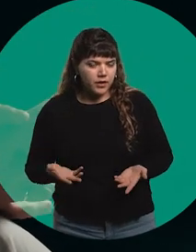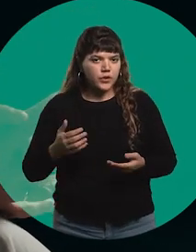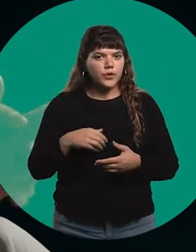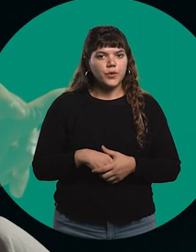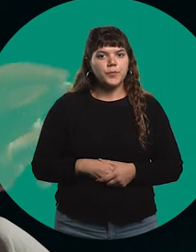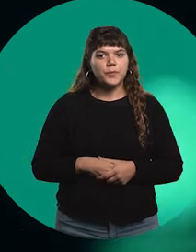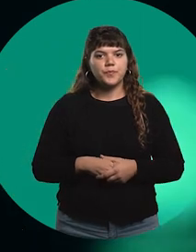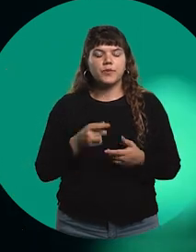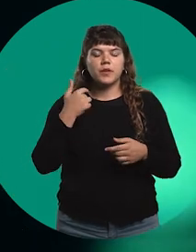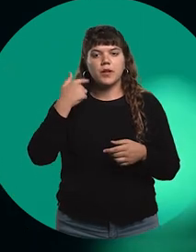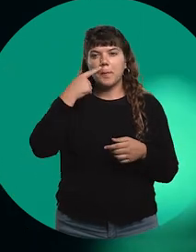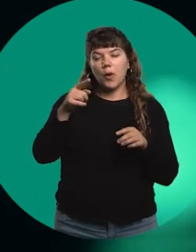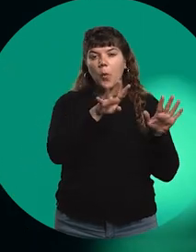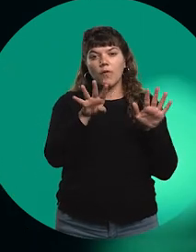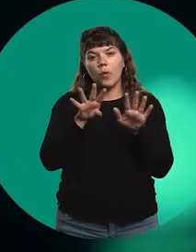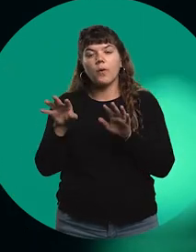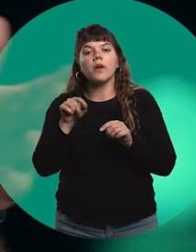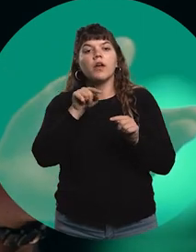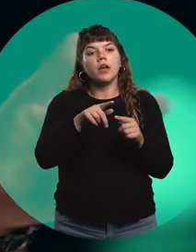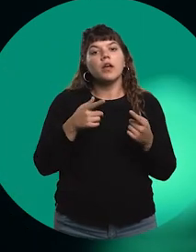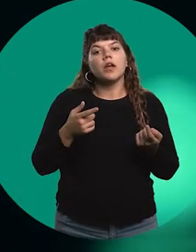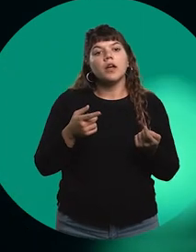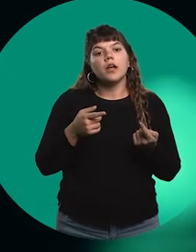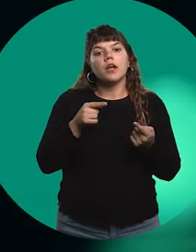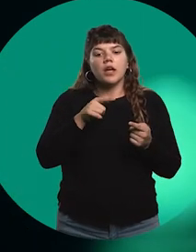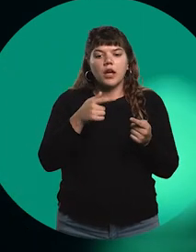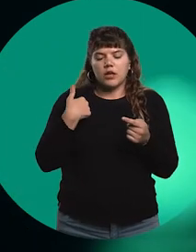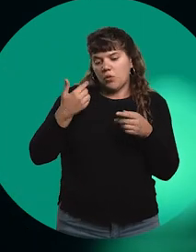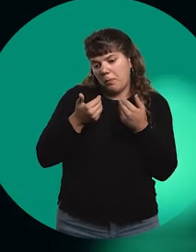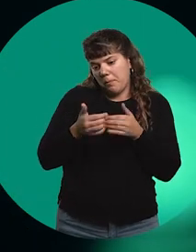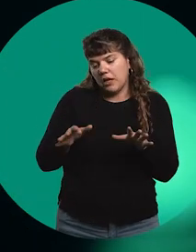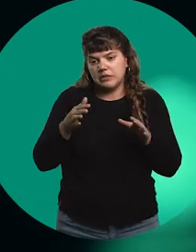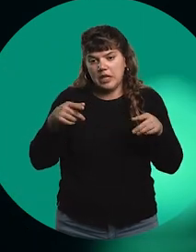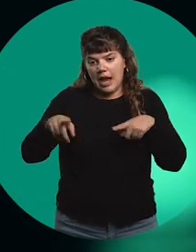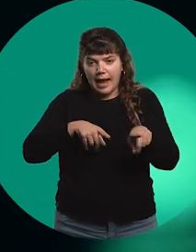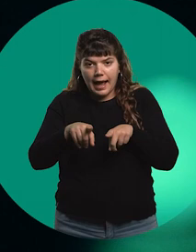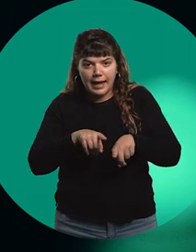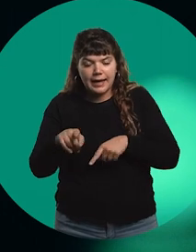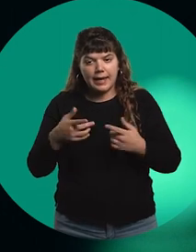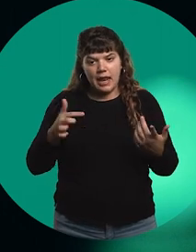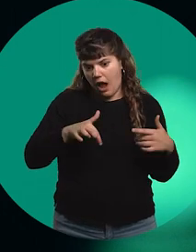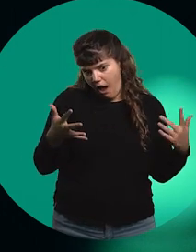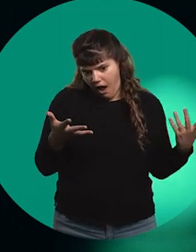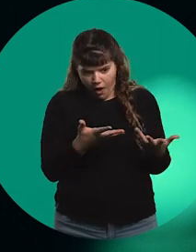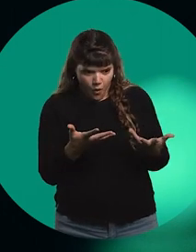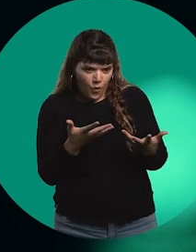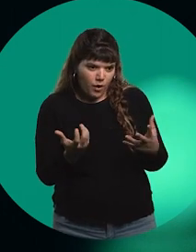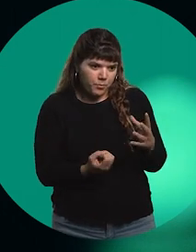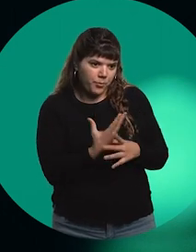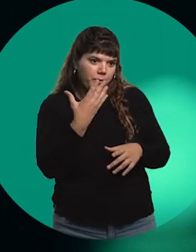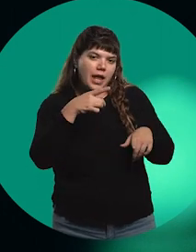Y en el 99 iniciamos una carrera, una licenciatura que hoy por hoy es una